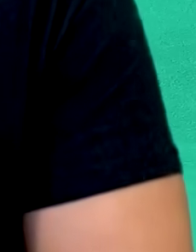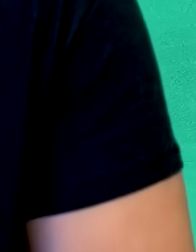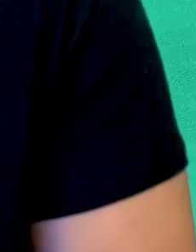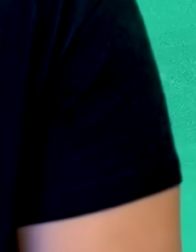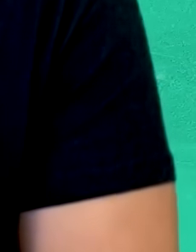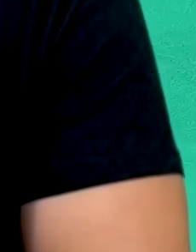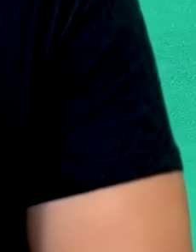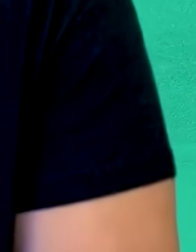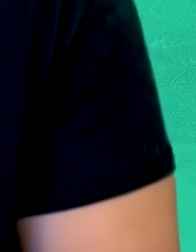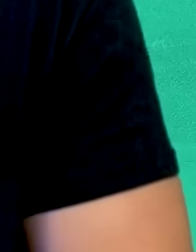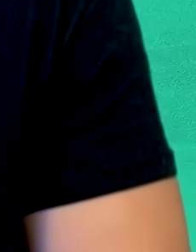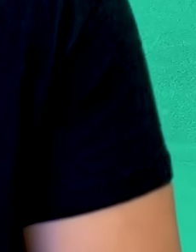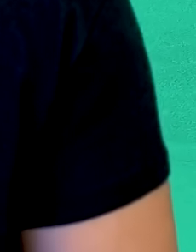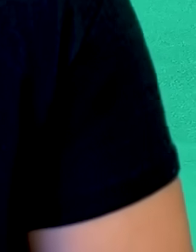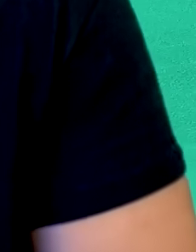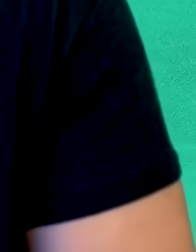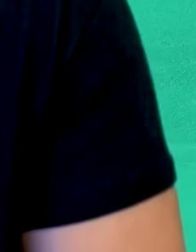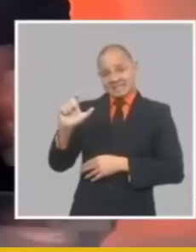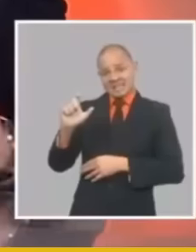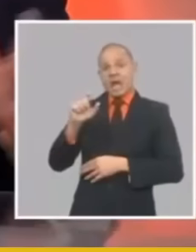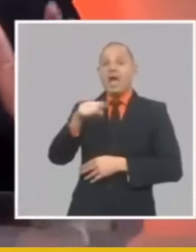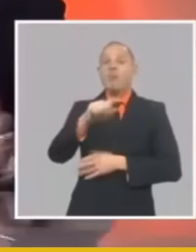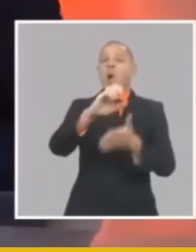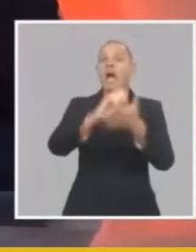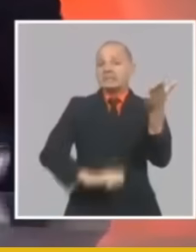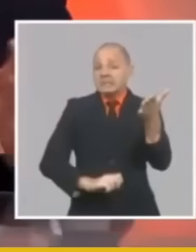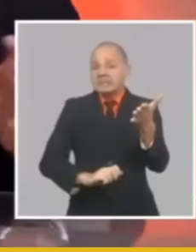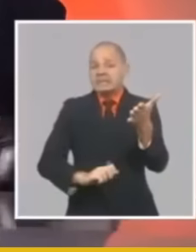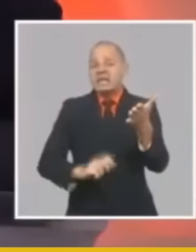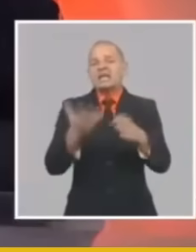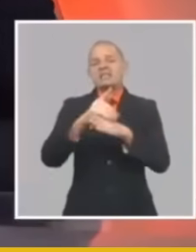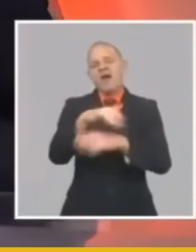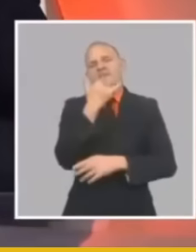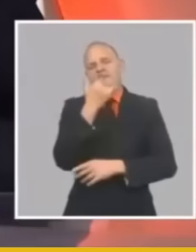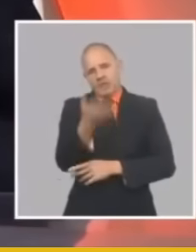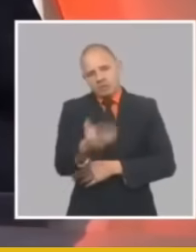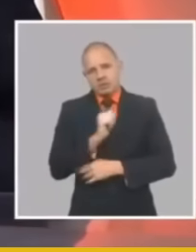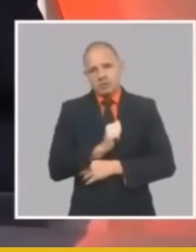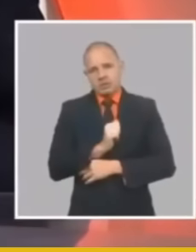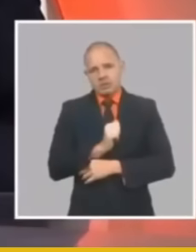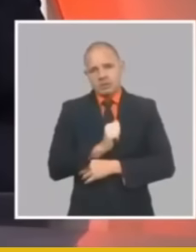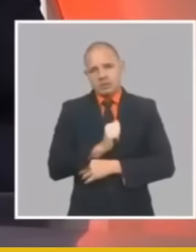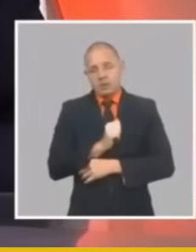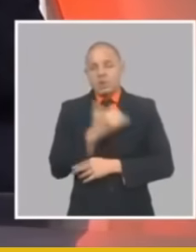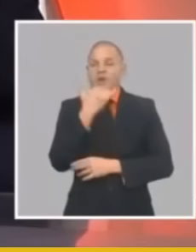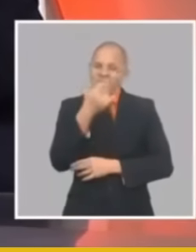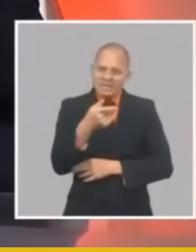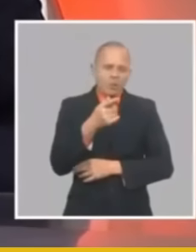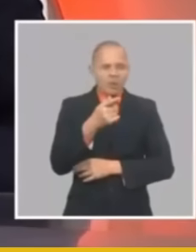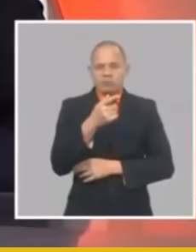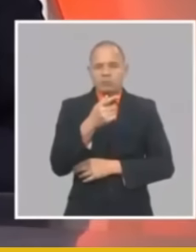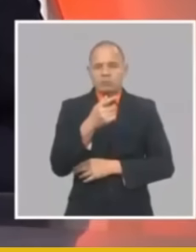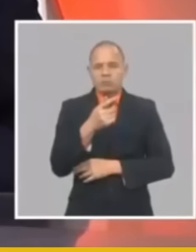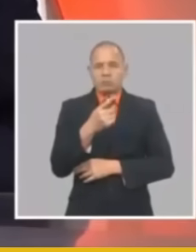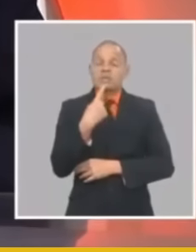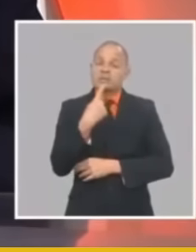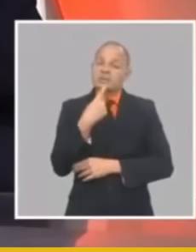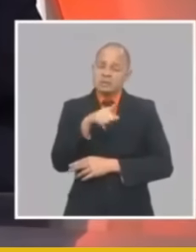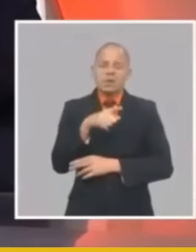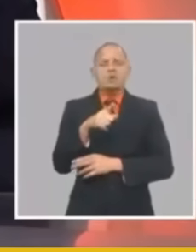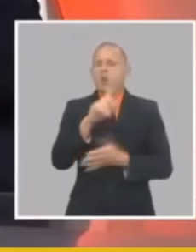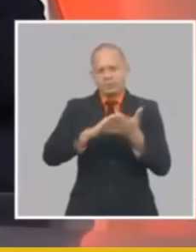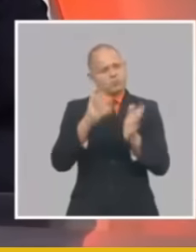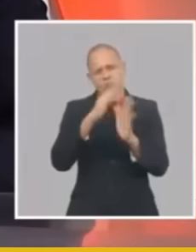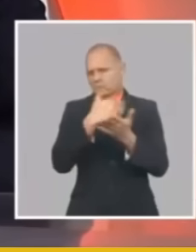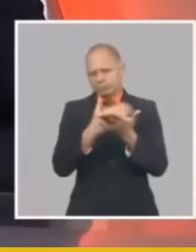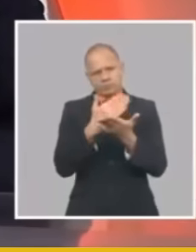único aparecían bienes de primera necesidad. Es verdad, puedes decir, no, pero bueno, se está vendiendo una moneda en la que a mí no me pagan. Sí, es